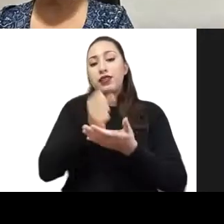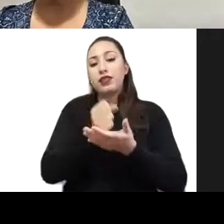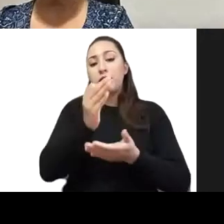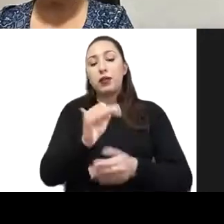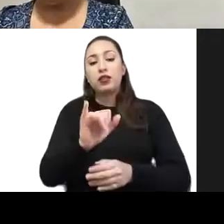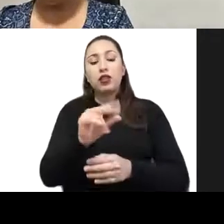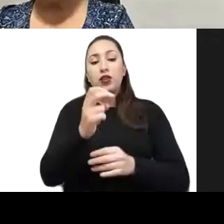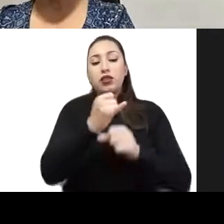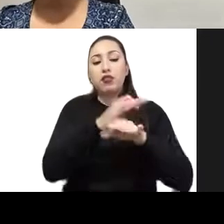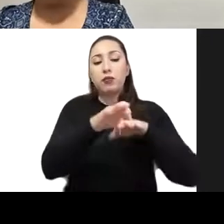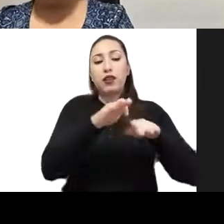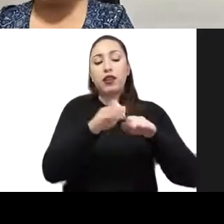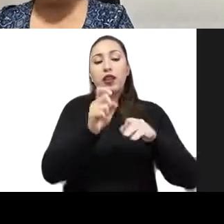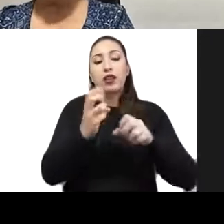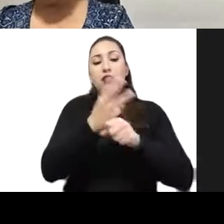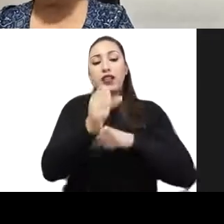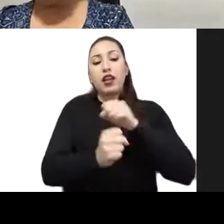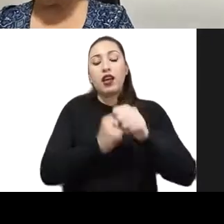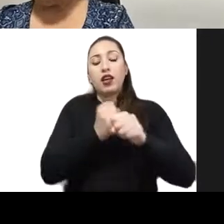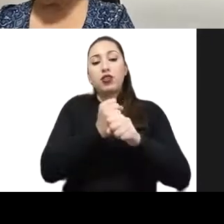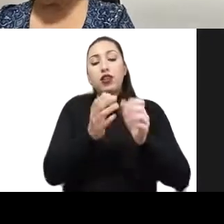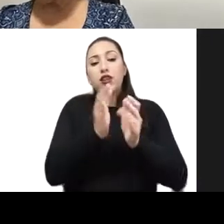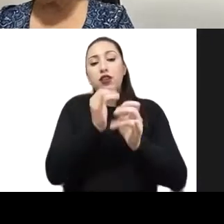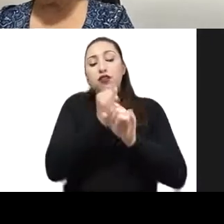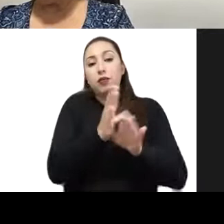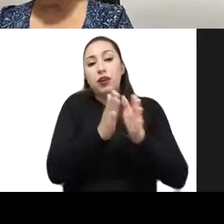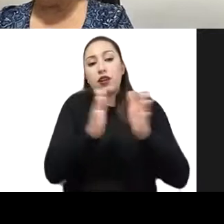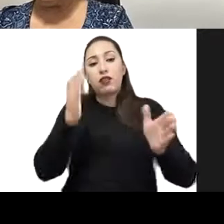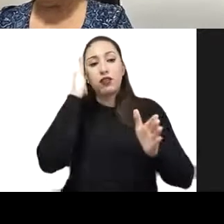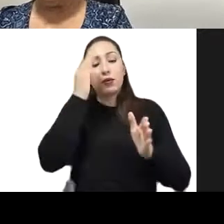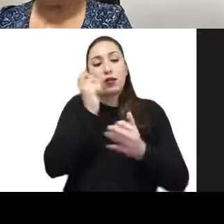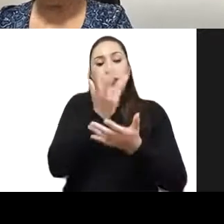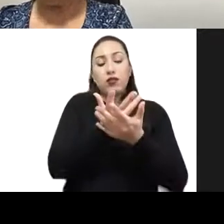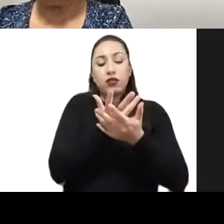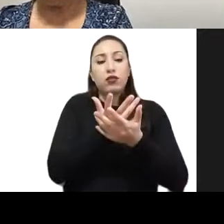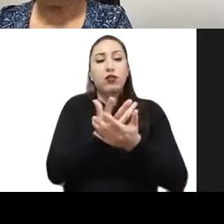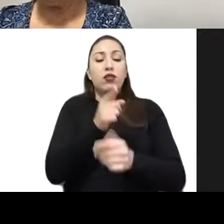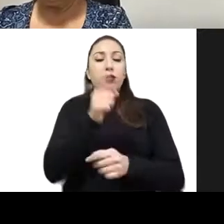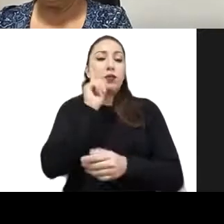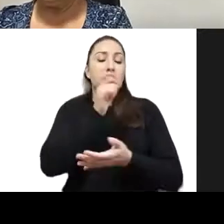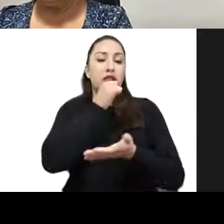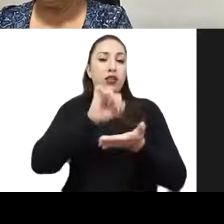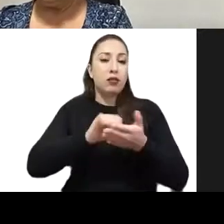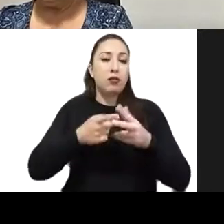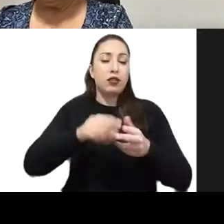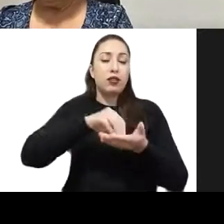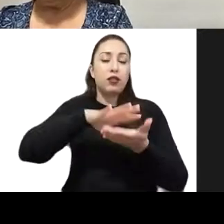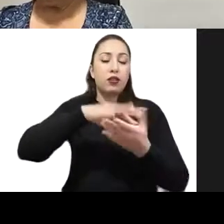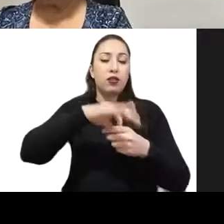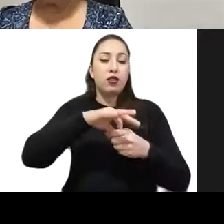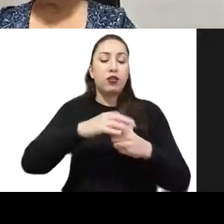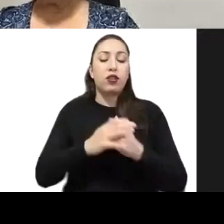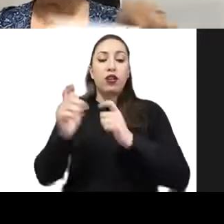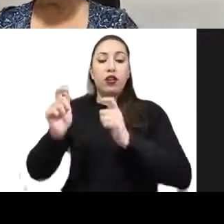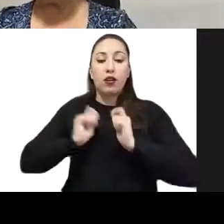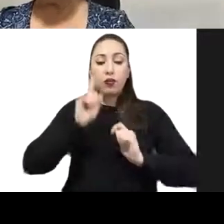receso del tercer año. Solicito a la secretaría proceda a recoger la votación. Por instrucción de la presidencia, se procede